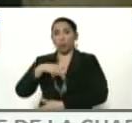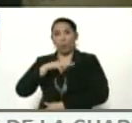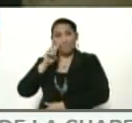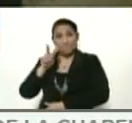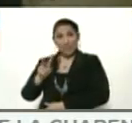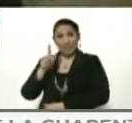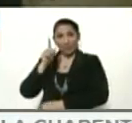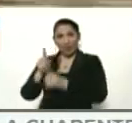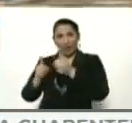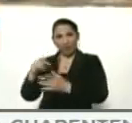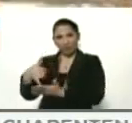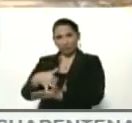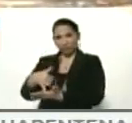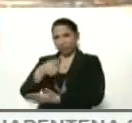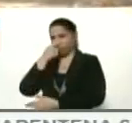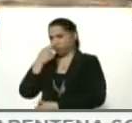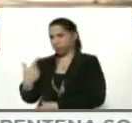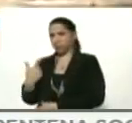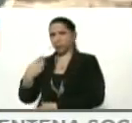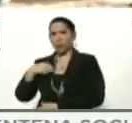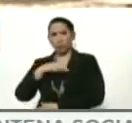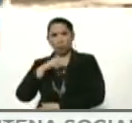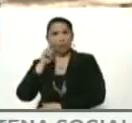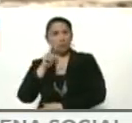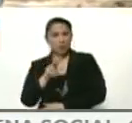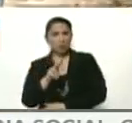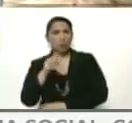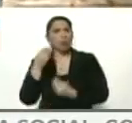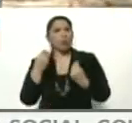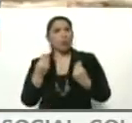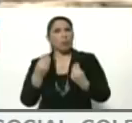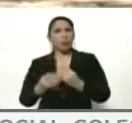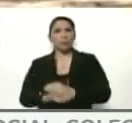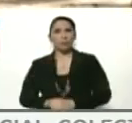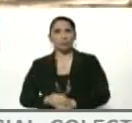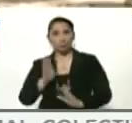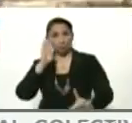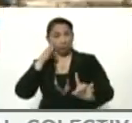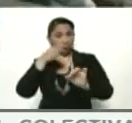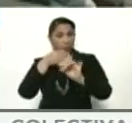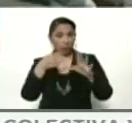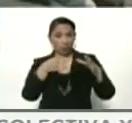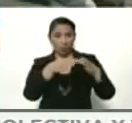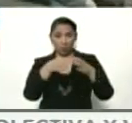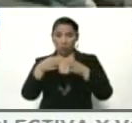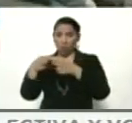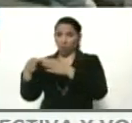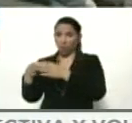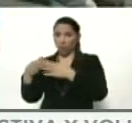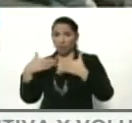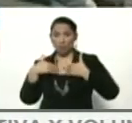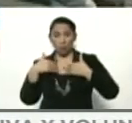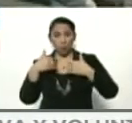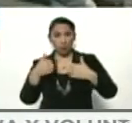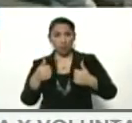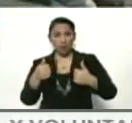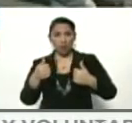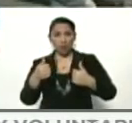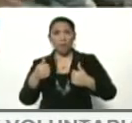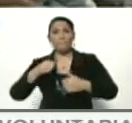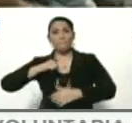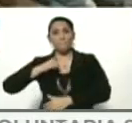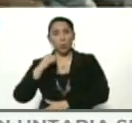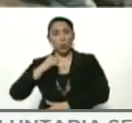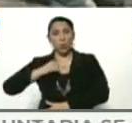algún tipo de relajamiento. Hemos aquí hoy abordado con los organismos de seguridad, de la